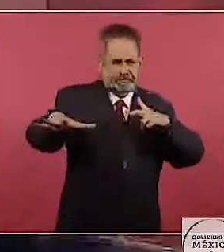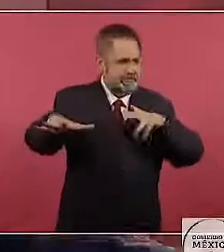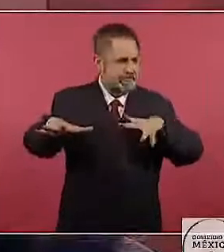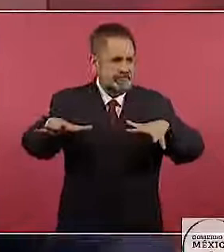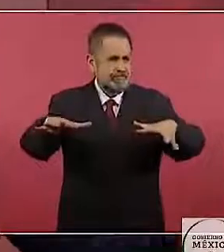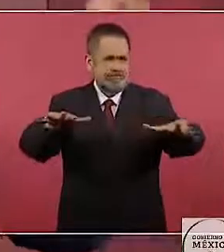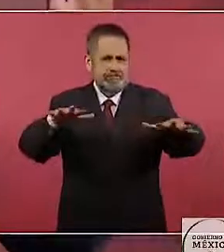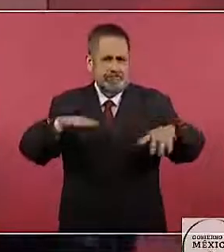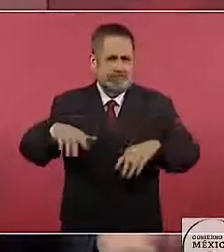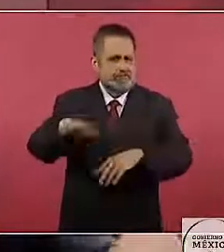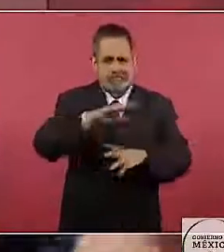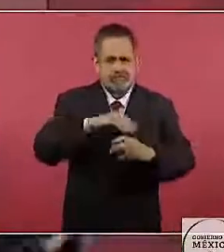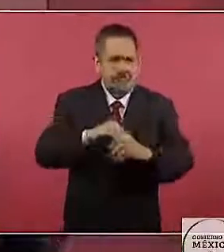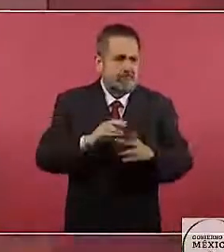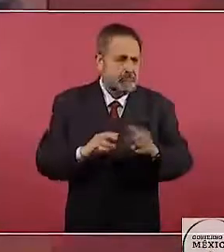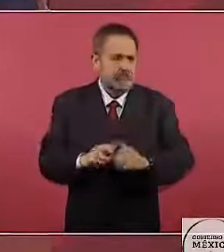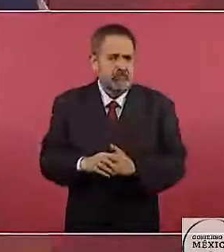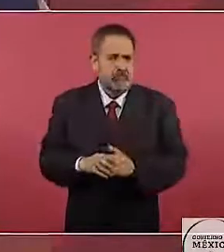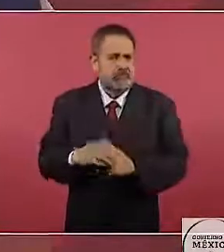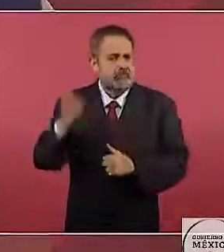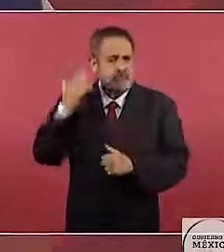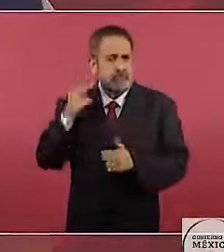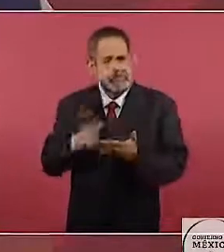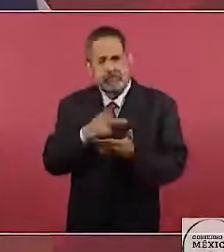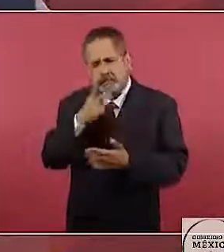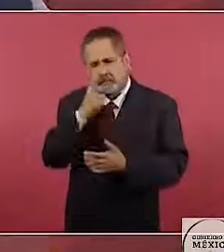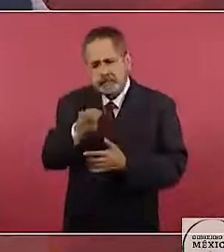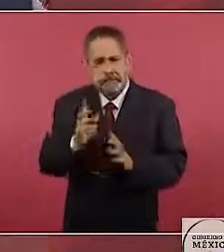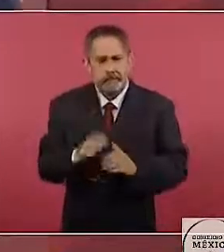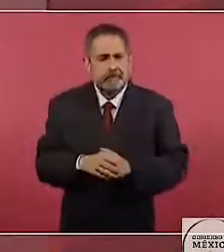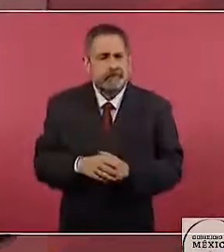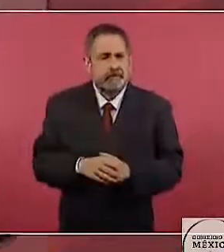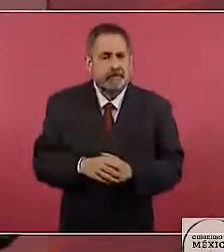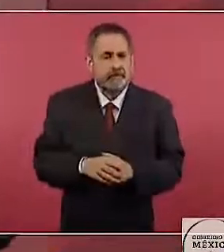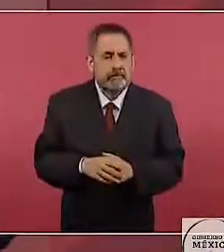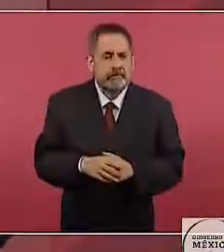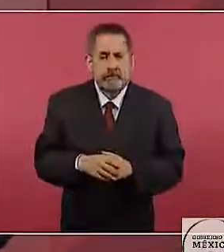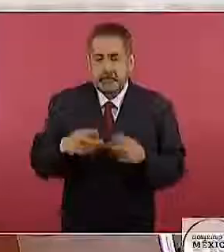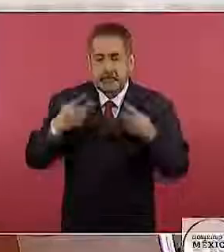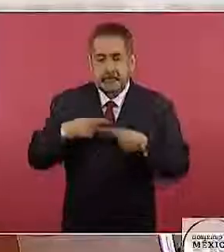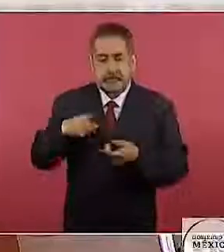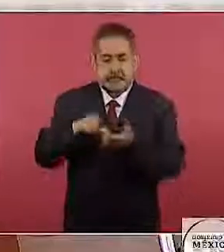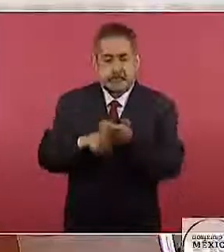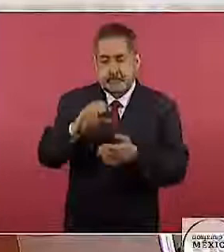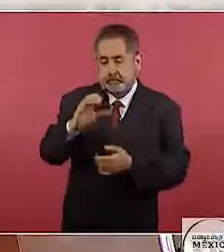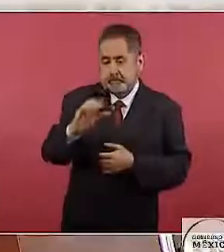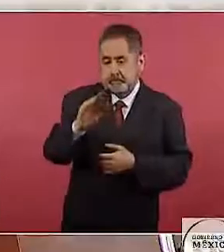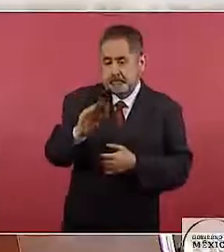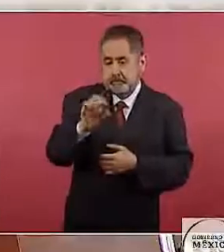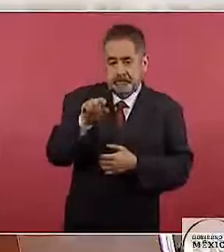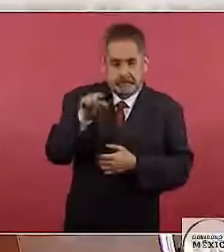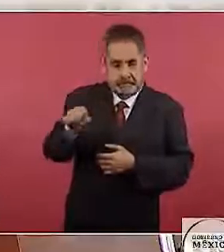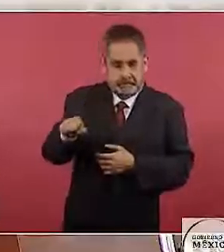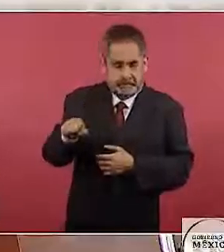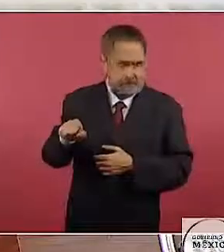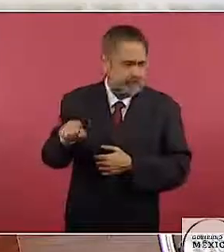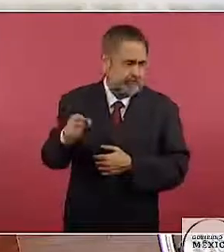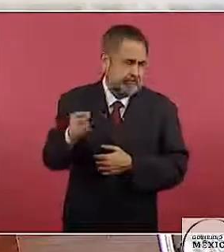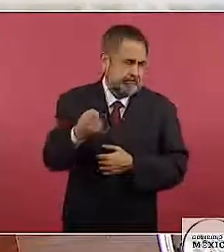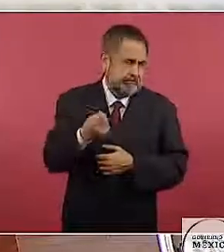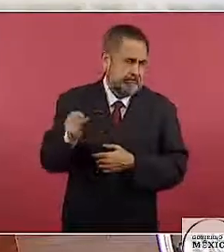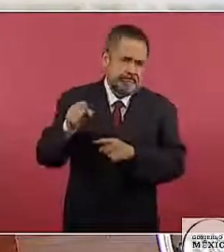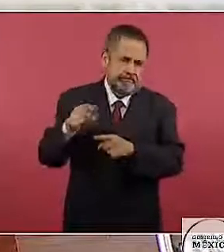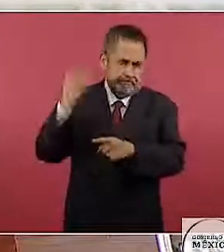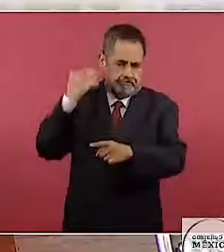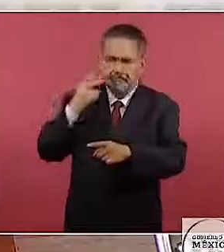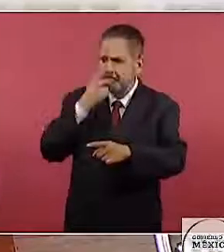Si lo he dicho en otras ocasiones, los trabajadores electricistas, la Comisión Federal de